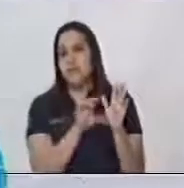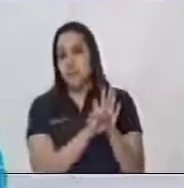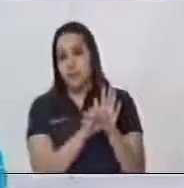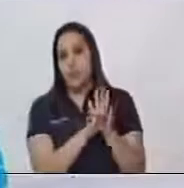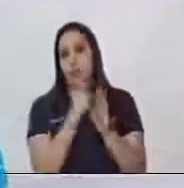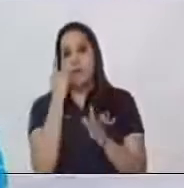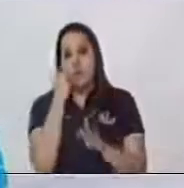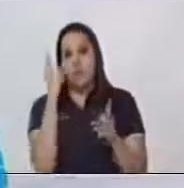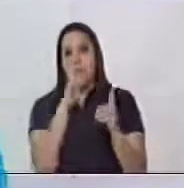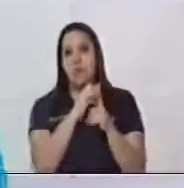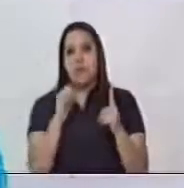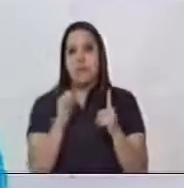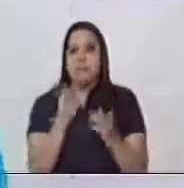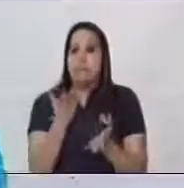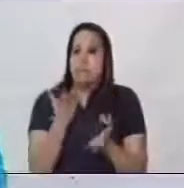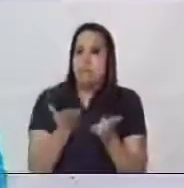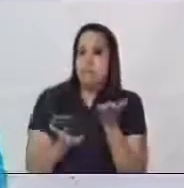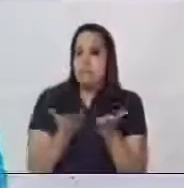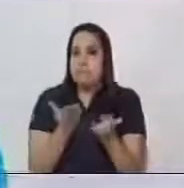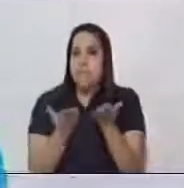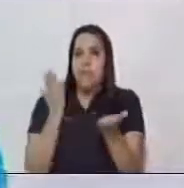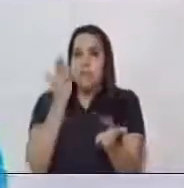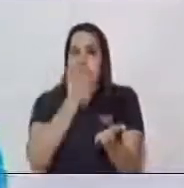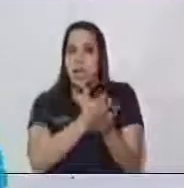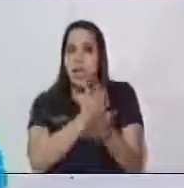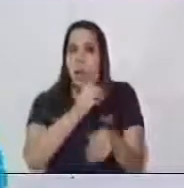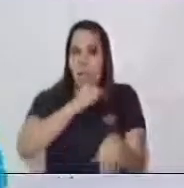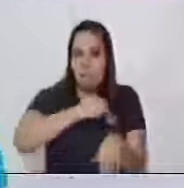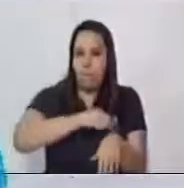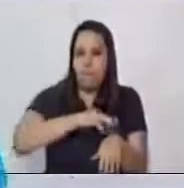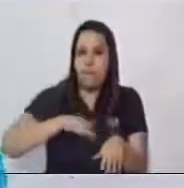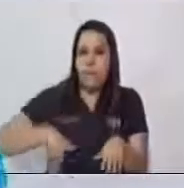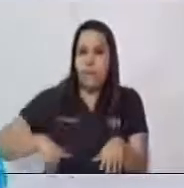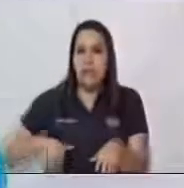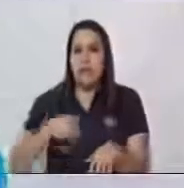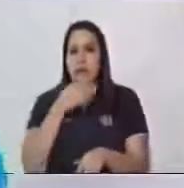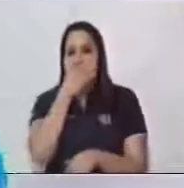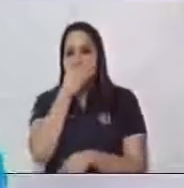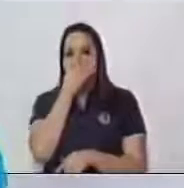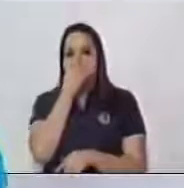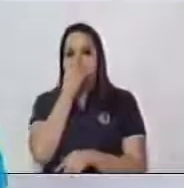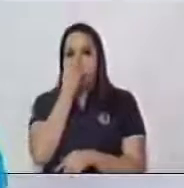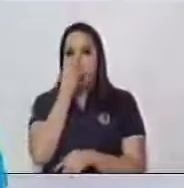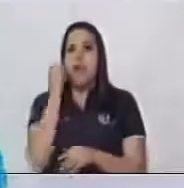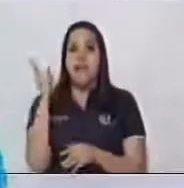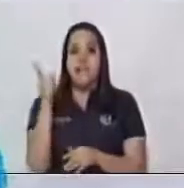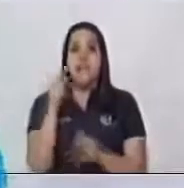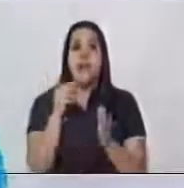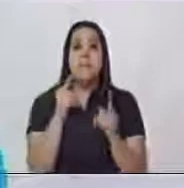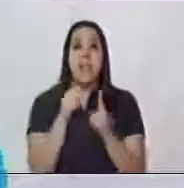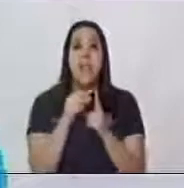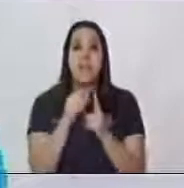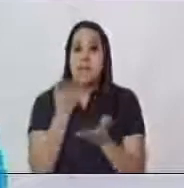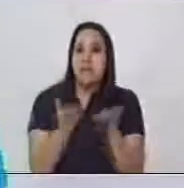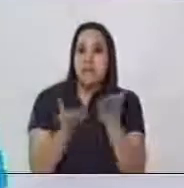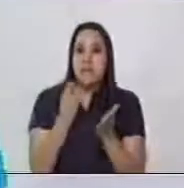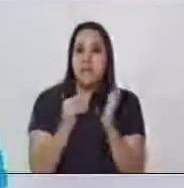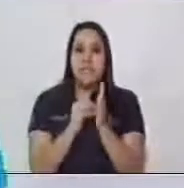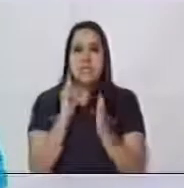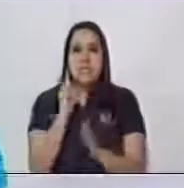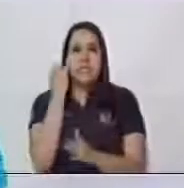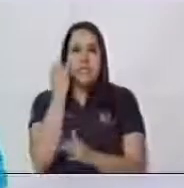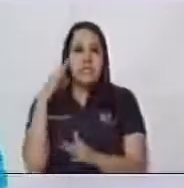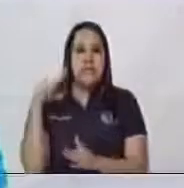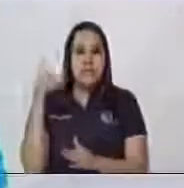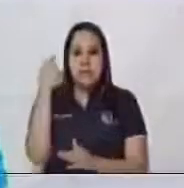ejemplo, quizás llego más tarde. Esta palabra, quizás, me está expresando una duda, una